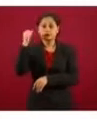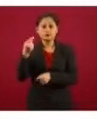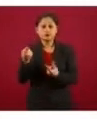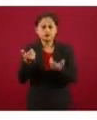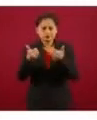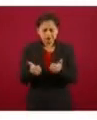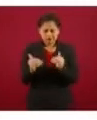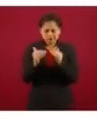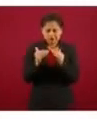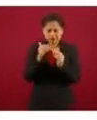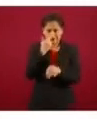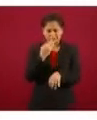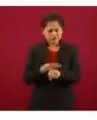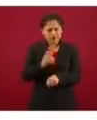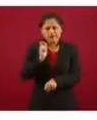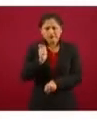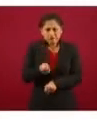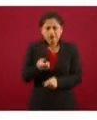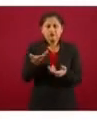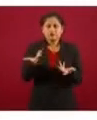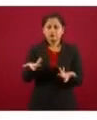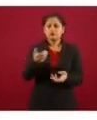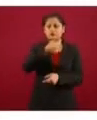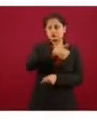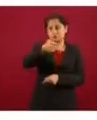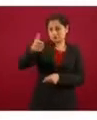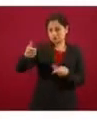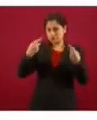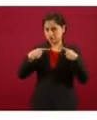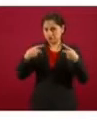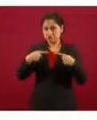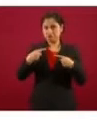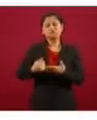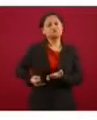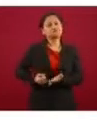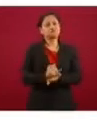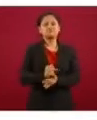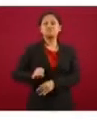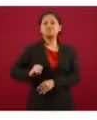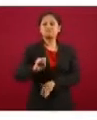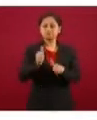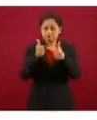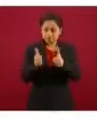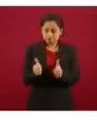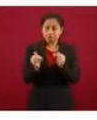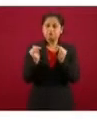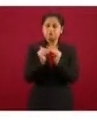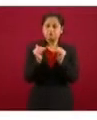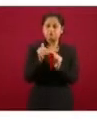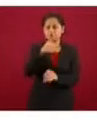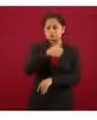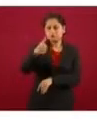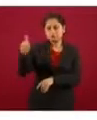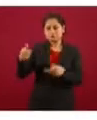corresponsable? Es la limitación voluntaria de movilidad, de modo que se permanezca en el domicilio particular